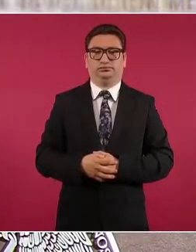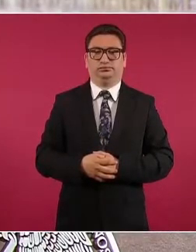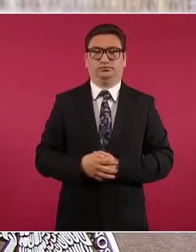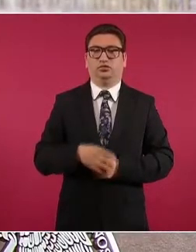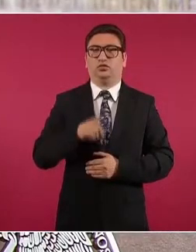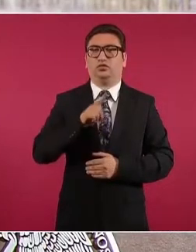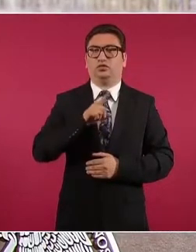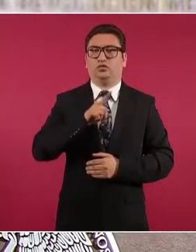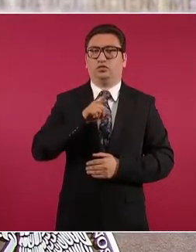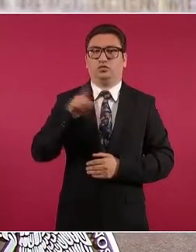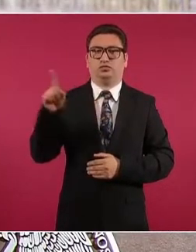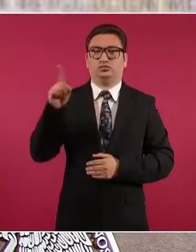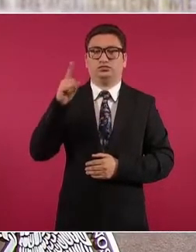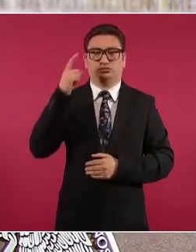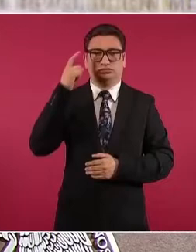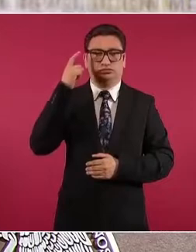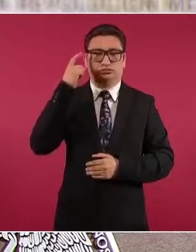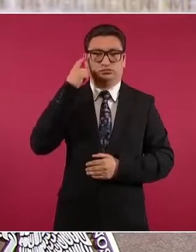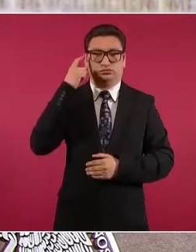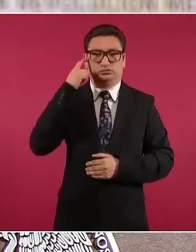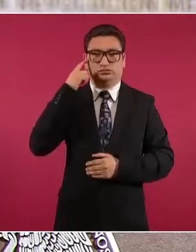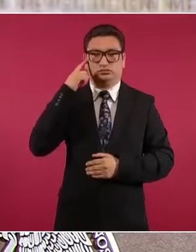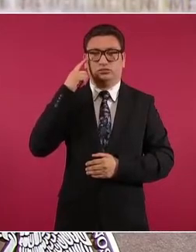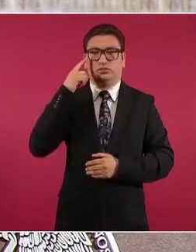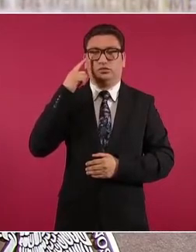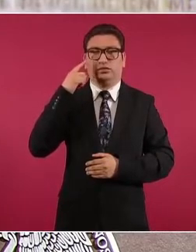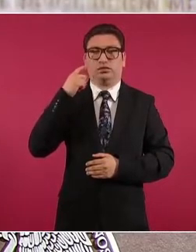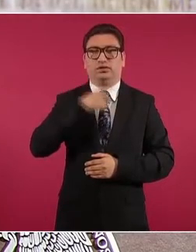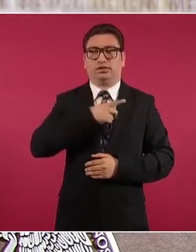tengan capacidad para autolimitarse.